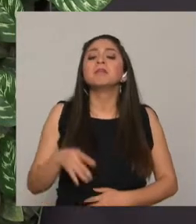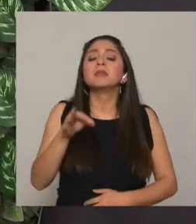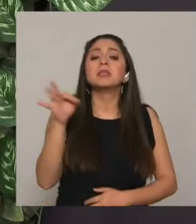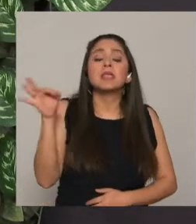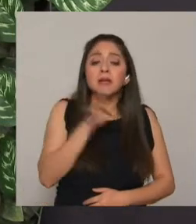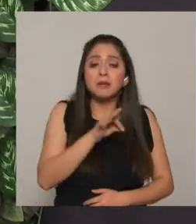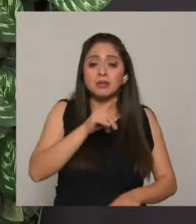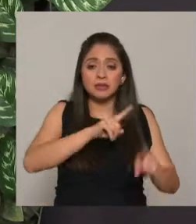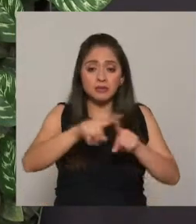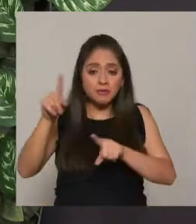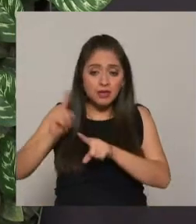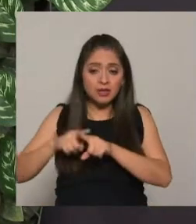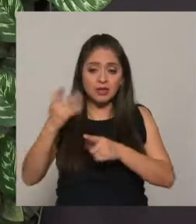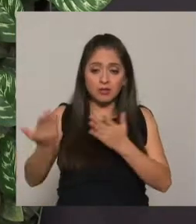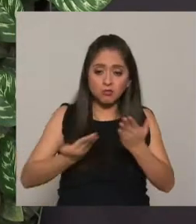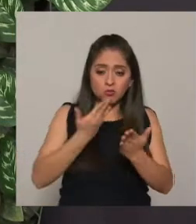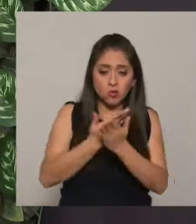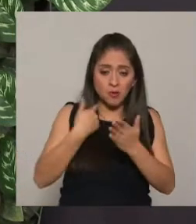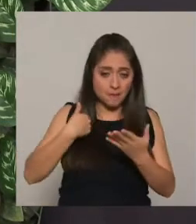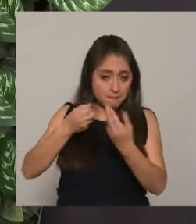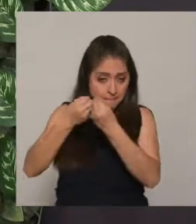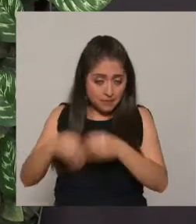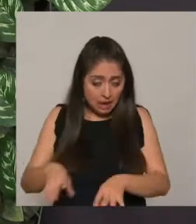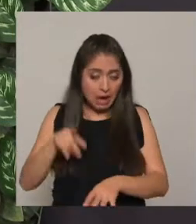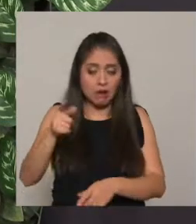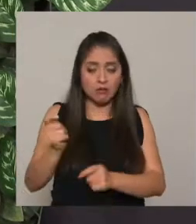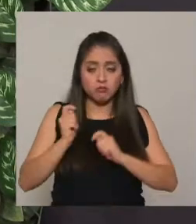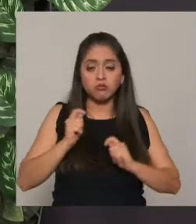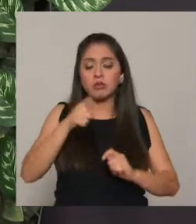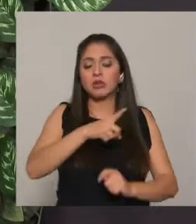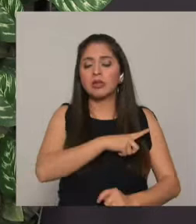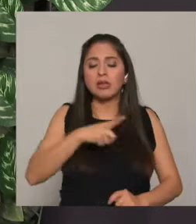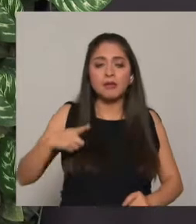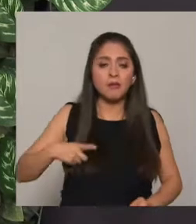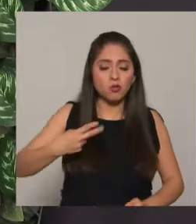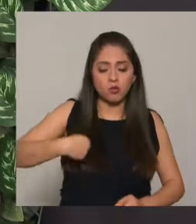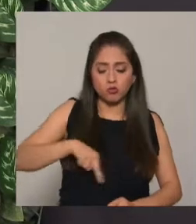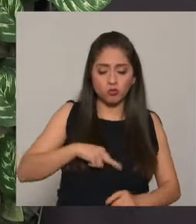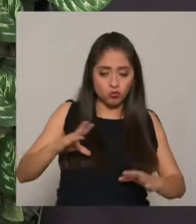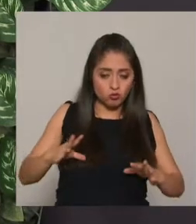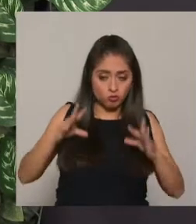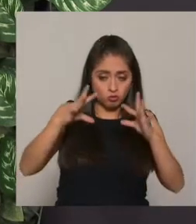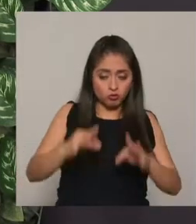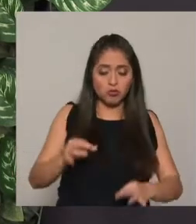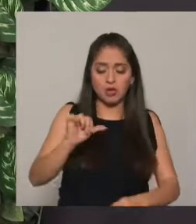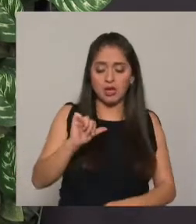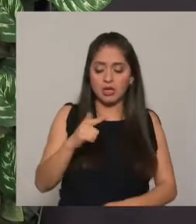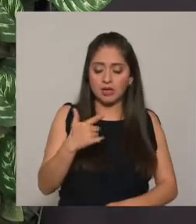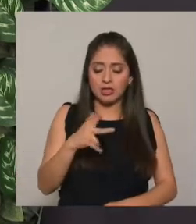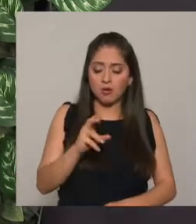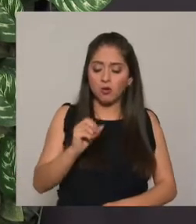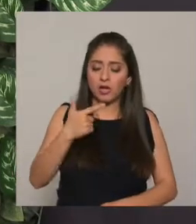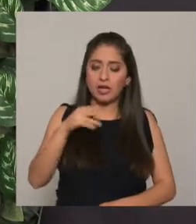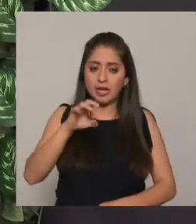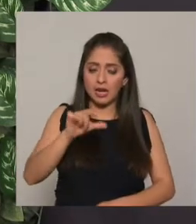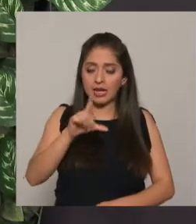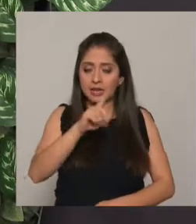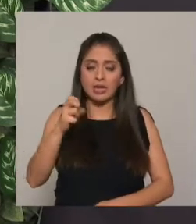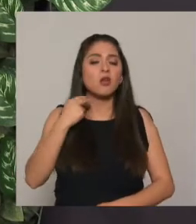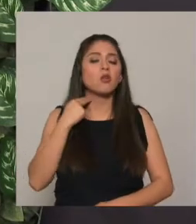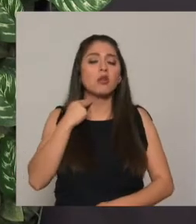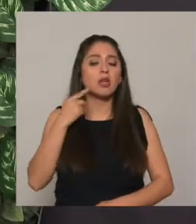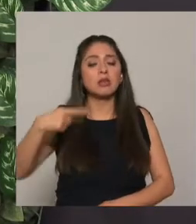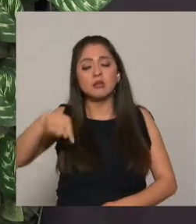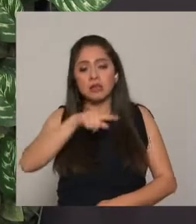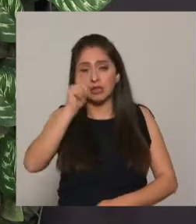recuperación de estos instrumentos. La idea es dar certeza al ciudadano, es el principio del Archivo General de Notarías y es el principio que también